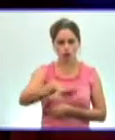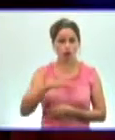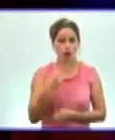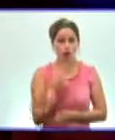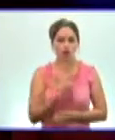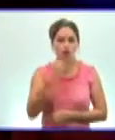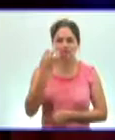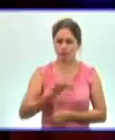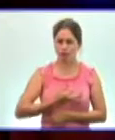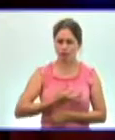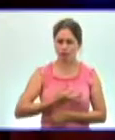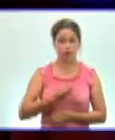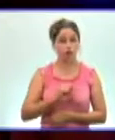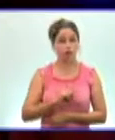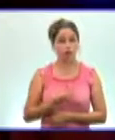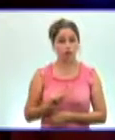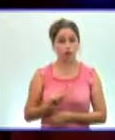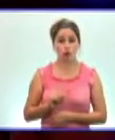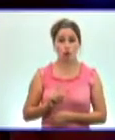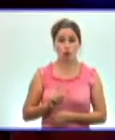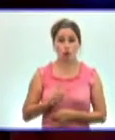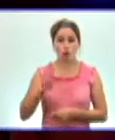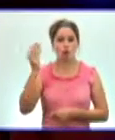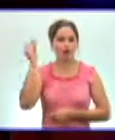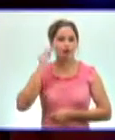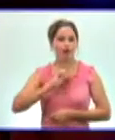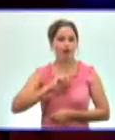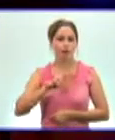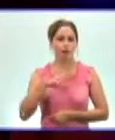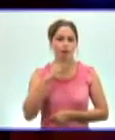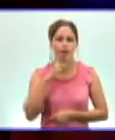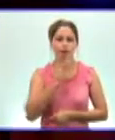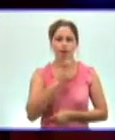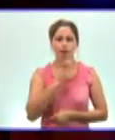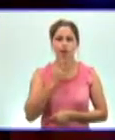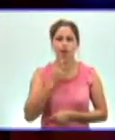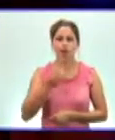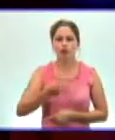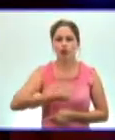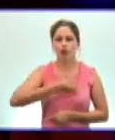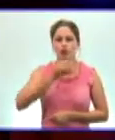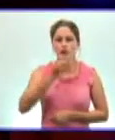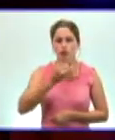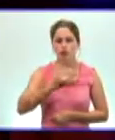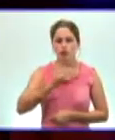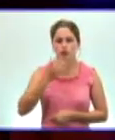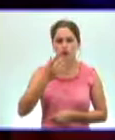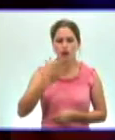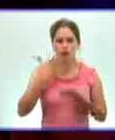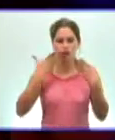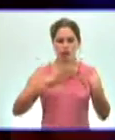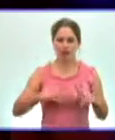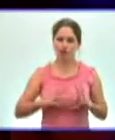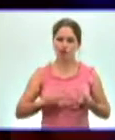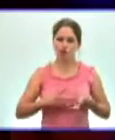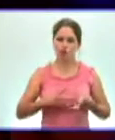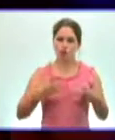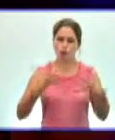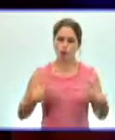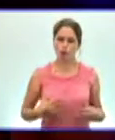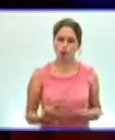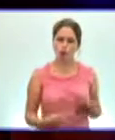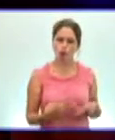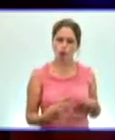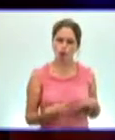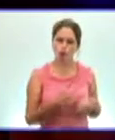que lo que sabemos de nuestro ideólogo revolucionario lo traducimos en comportamiento. Y esa es